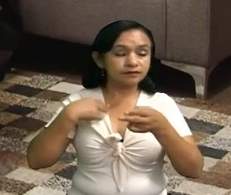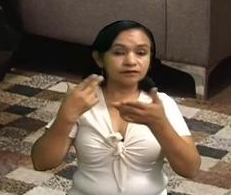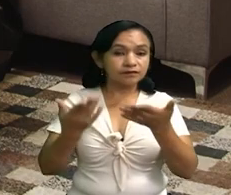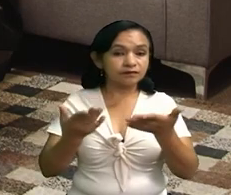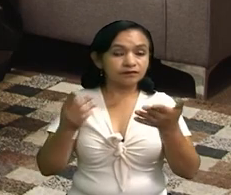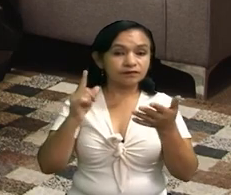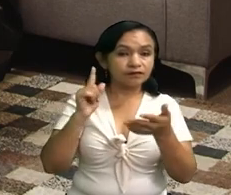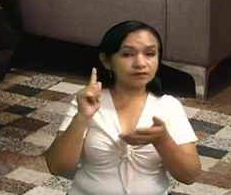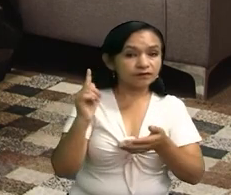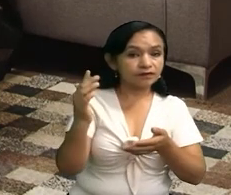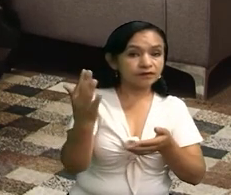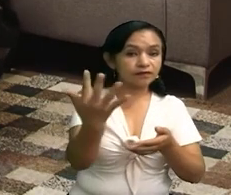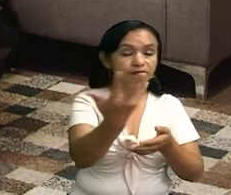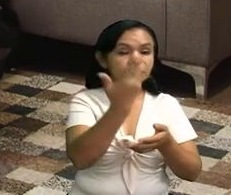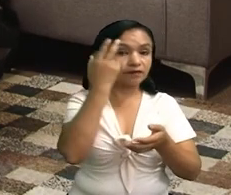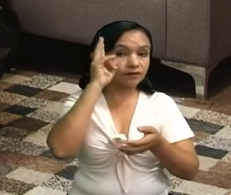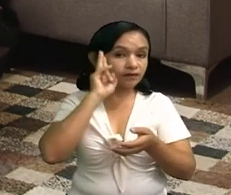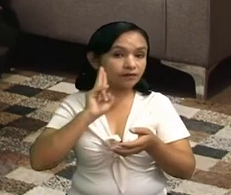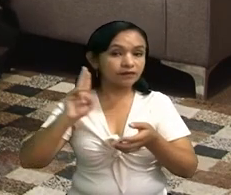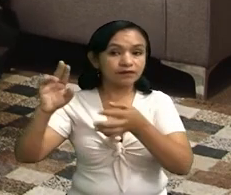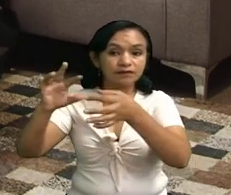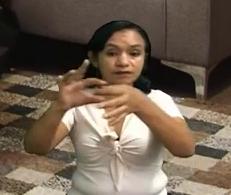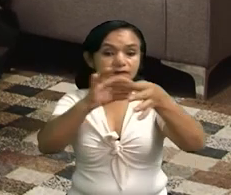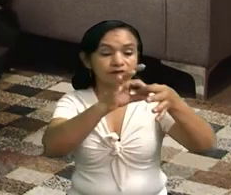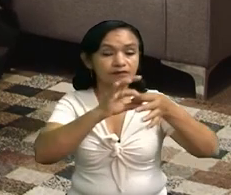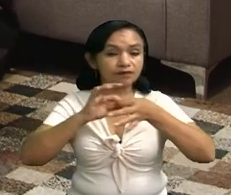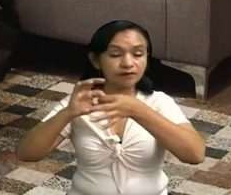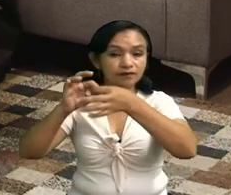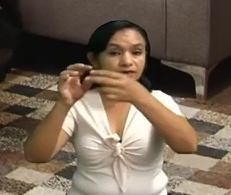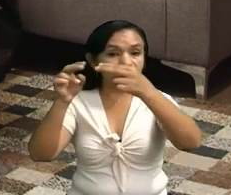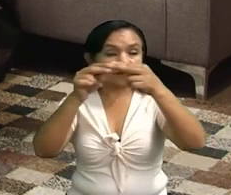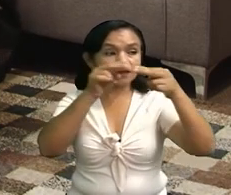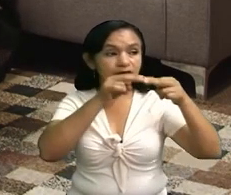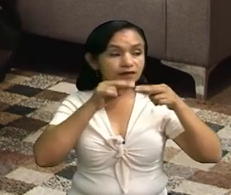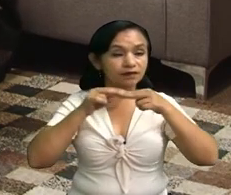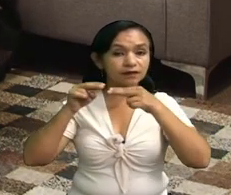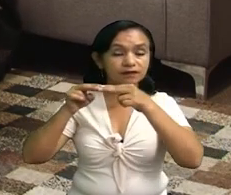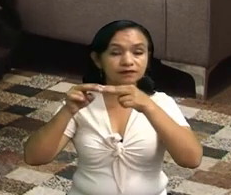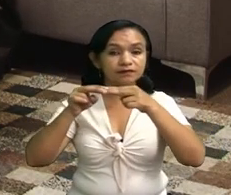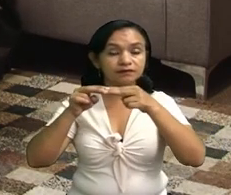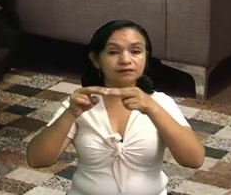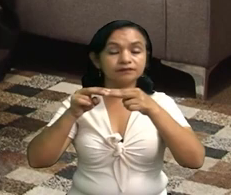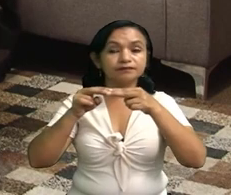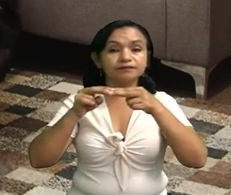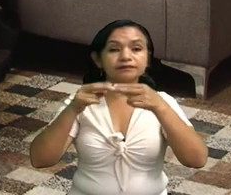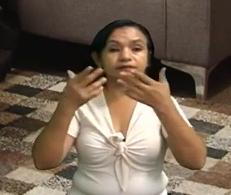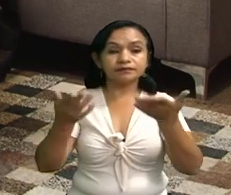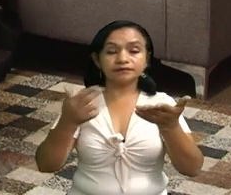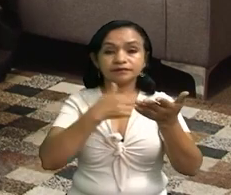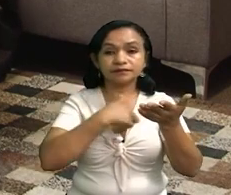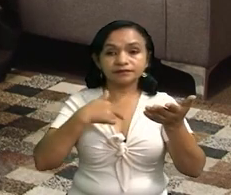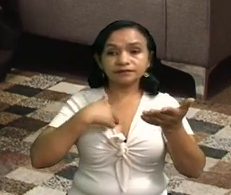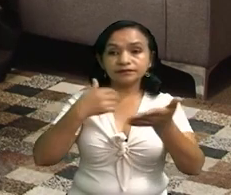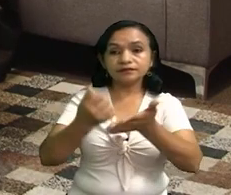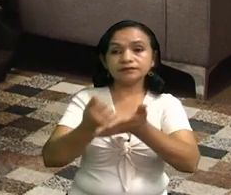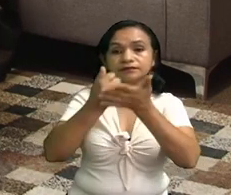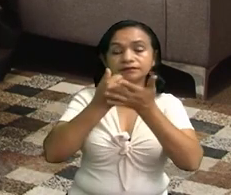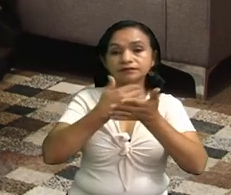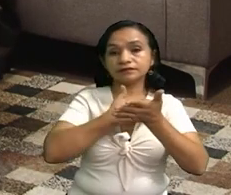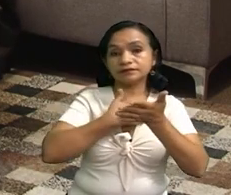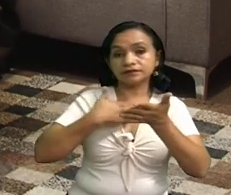anillo todas las universidades y para tener mayor conectividad, y esto a nosotros desde luego pues nos da